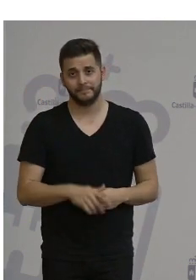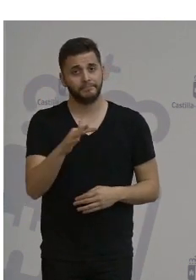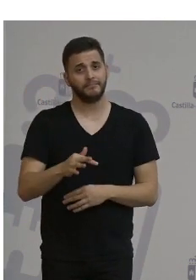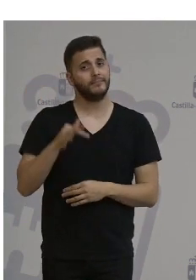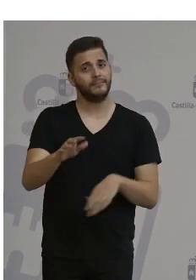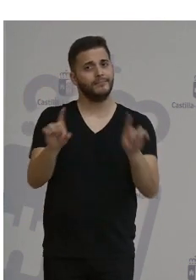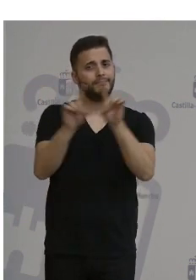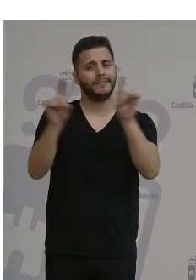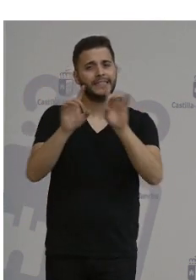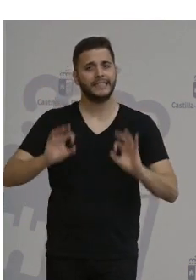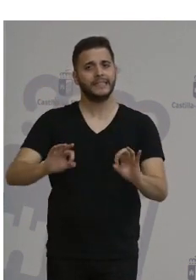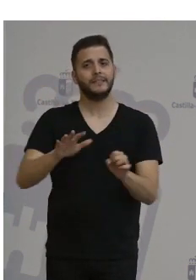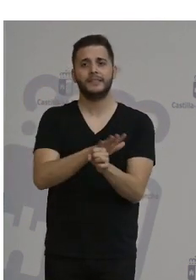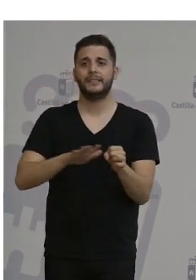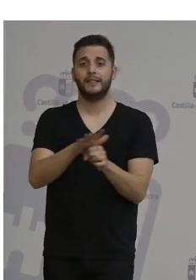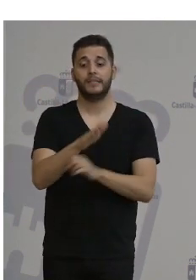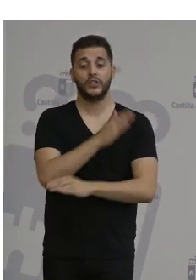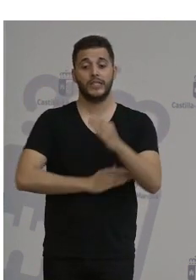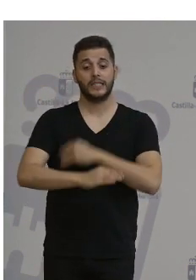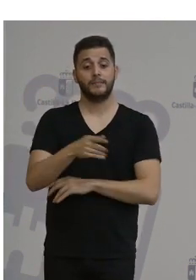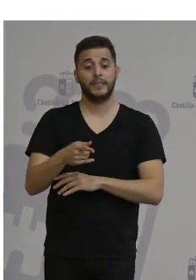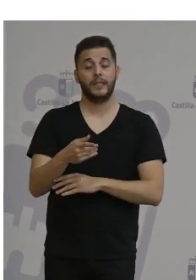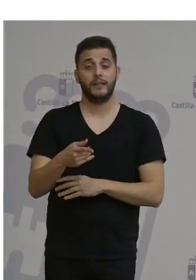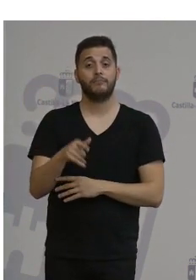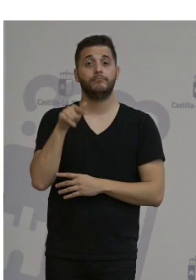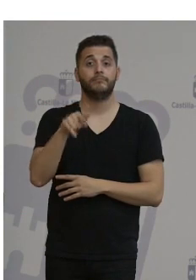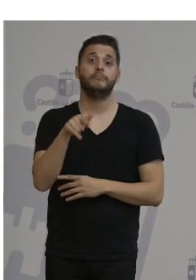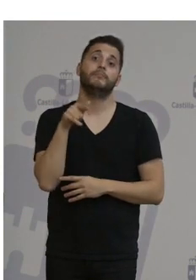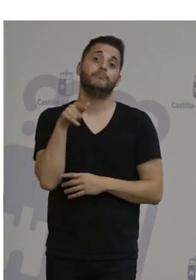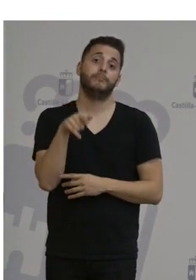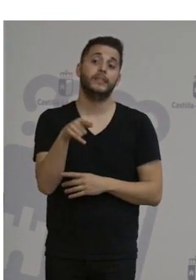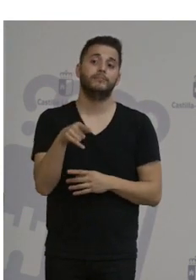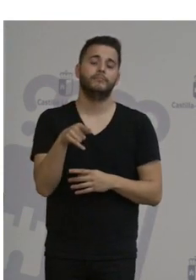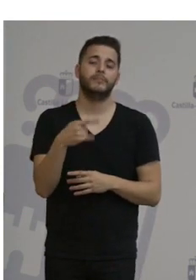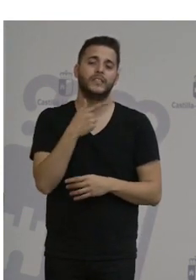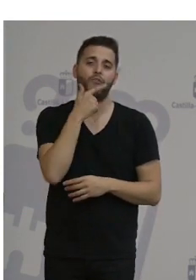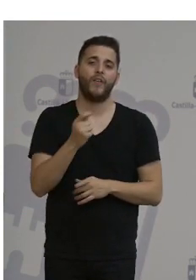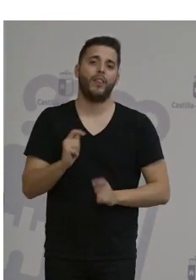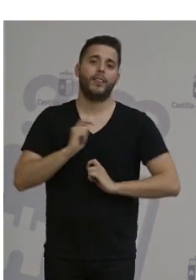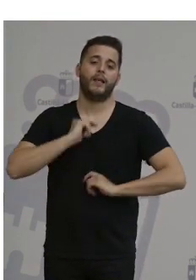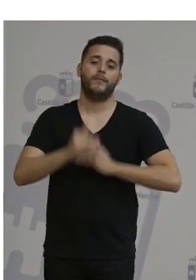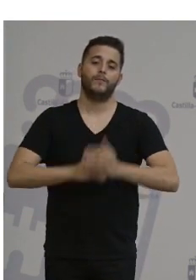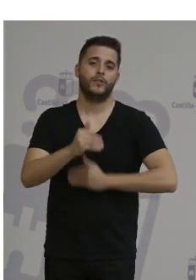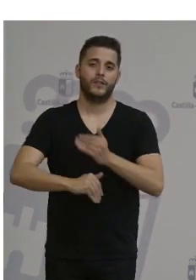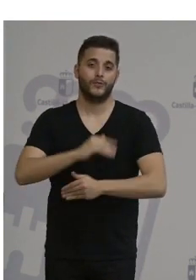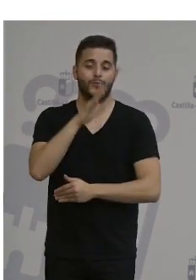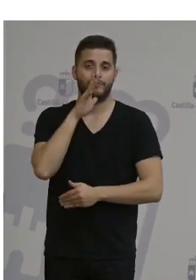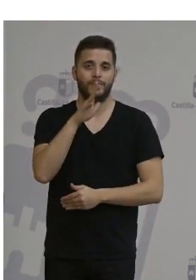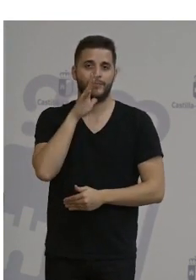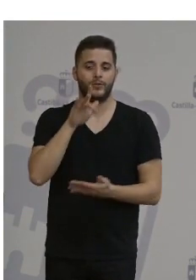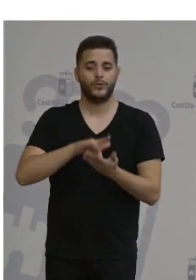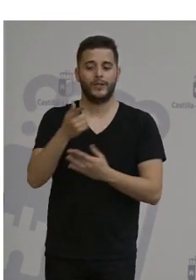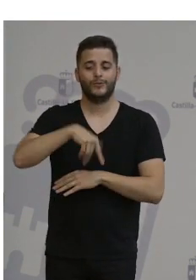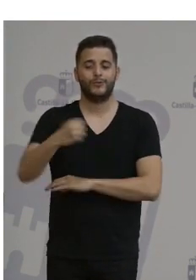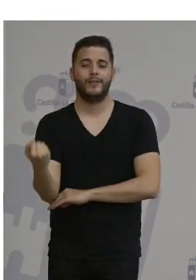entidades especializadas en el ámbito de la discapacidad en esta incorporación ha facilitado mucho el proceso al poder establecer los